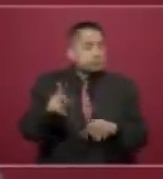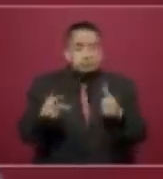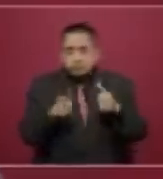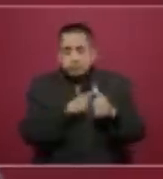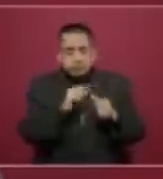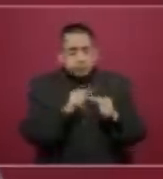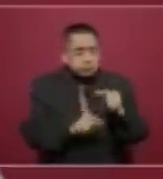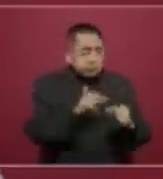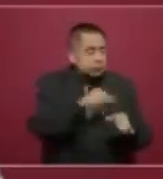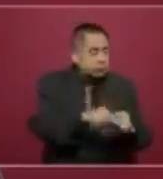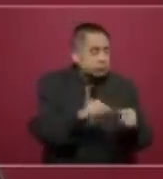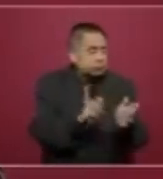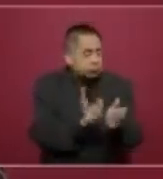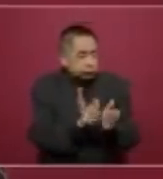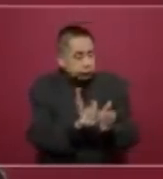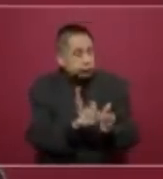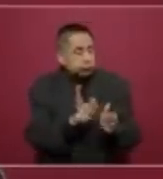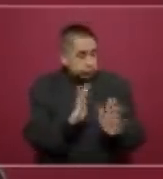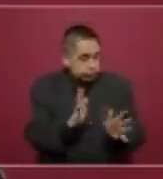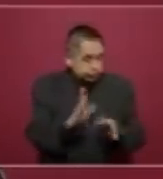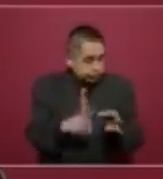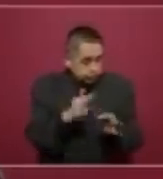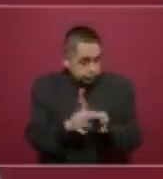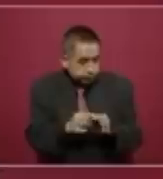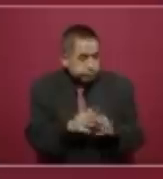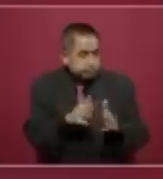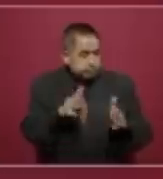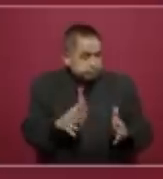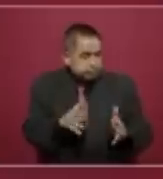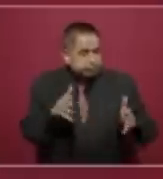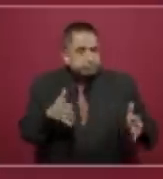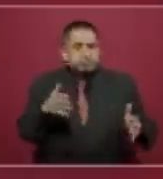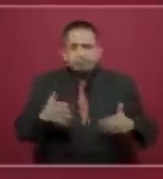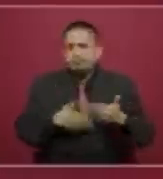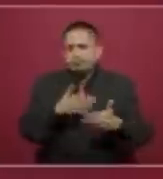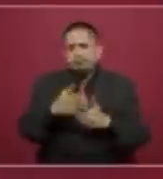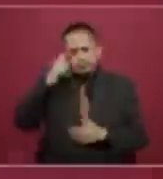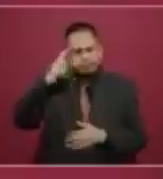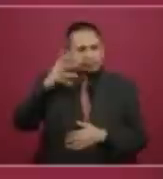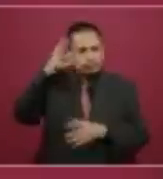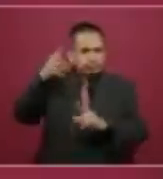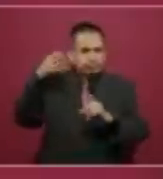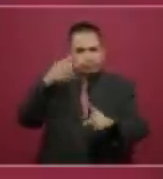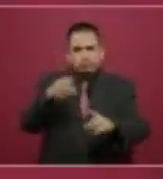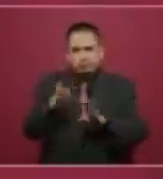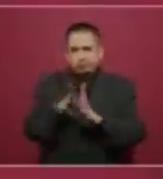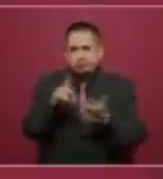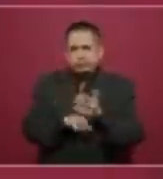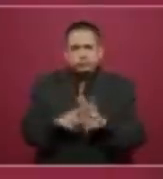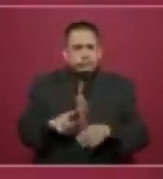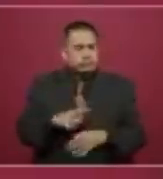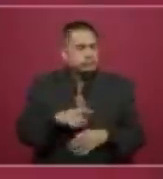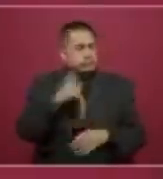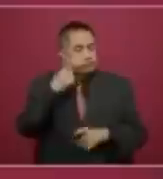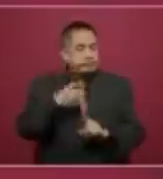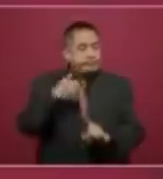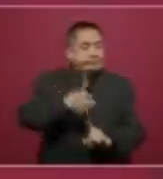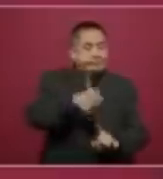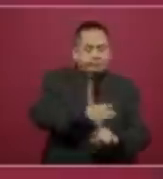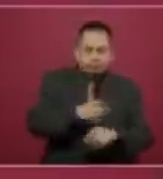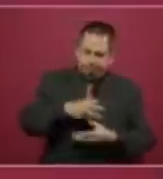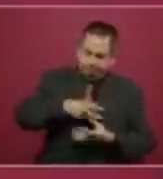incorporándose cada vez más productores con el propósito de ser autosuficientes,